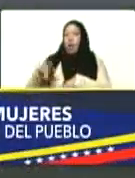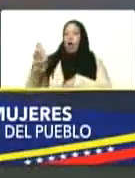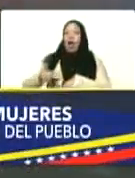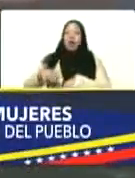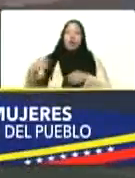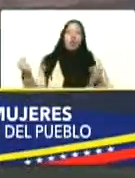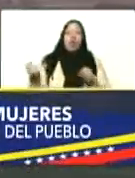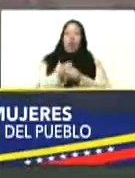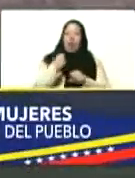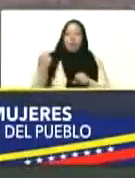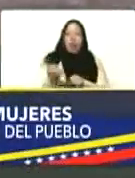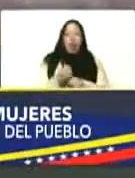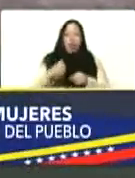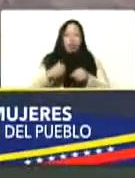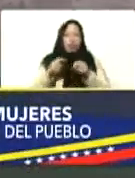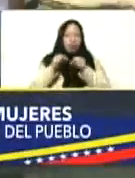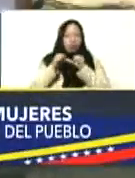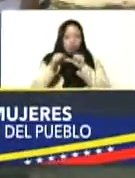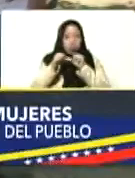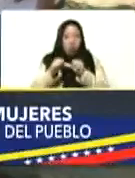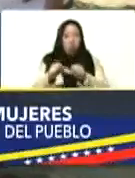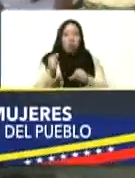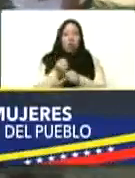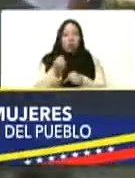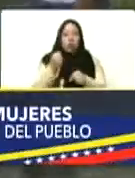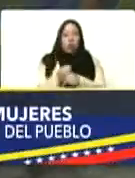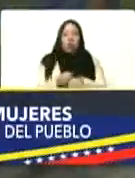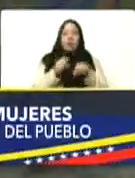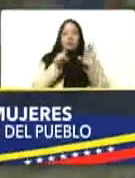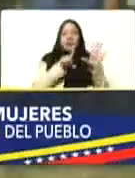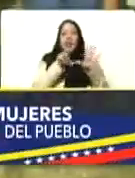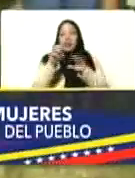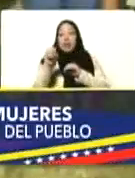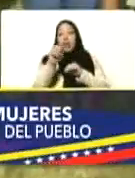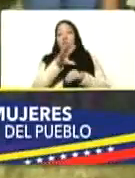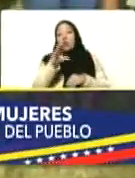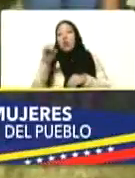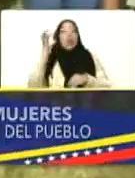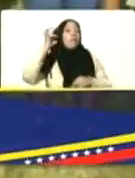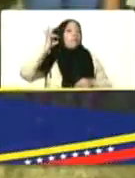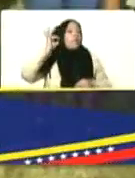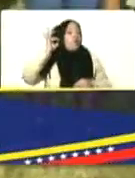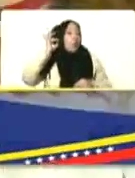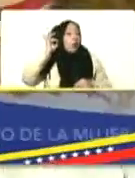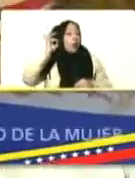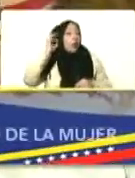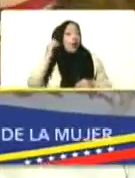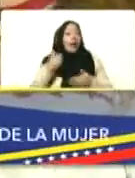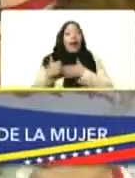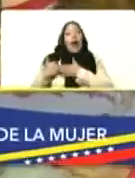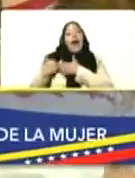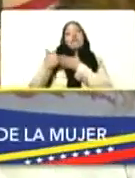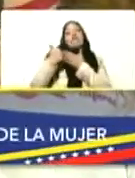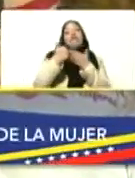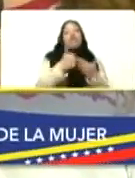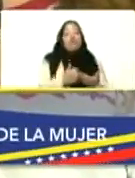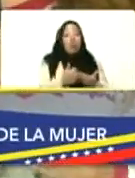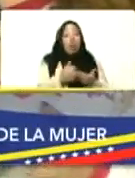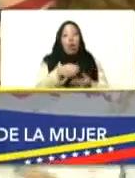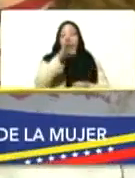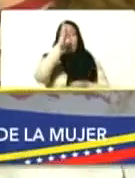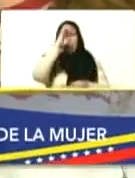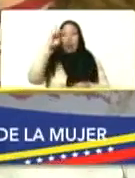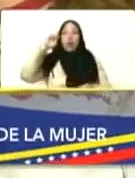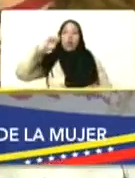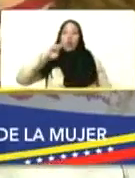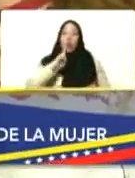presidente. Así como Marlene, presidente, son más de 650 mujeres las financiadas gracias a la articulación entre el Banco Bicentenario